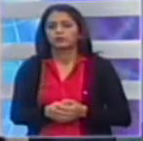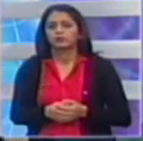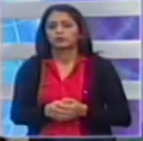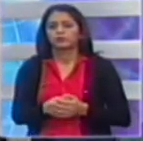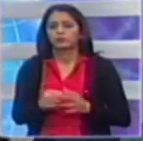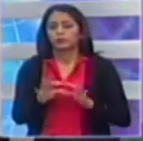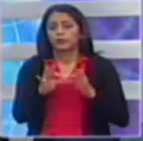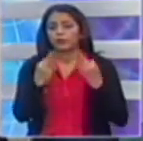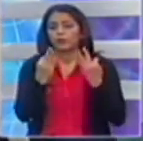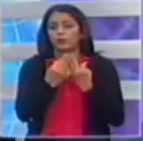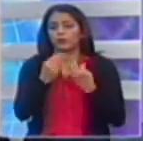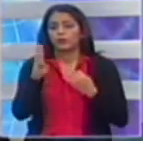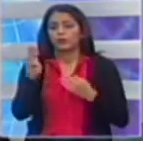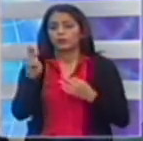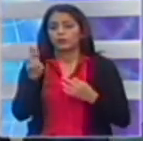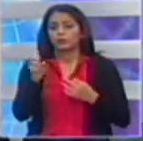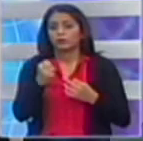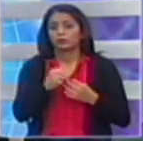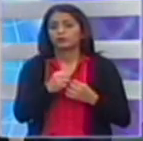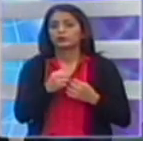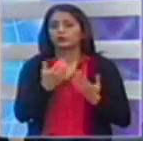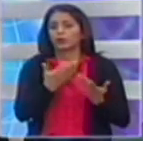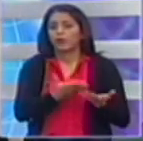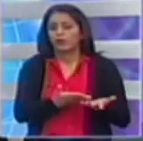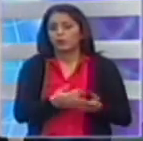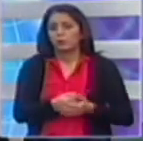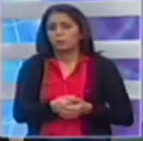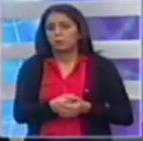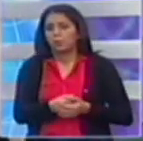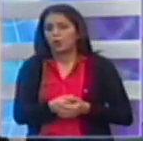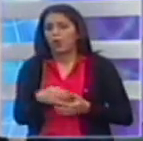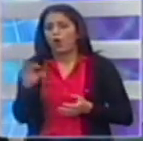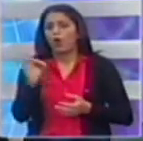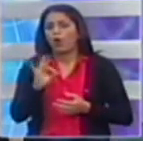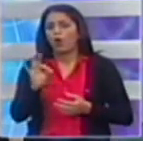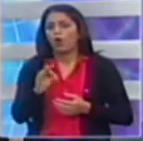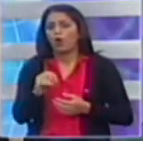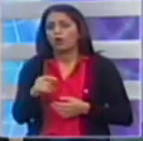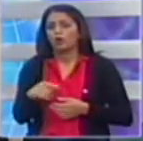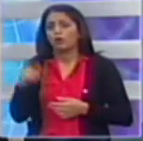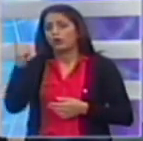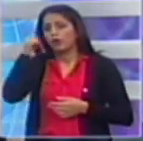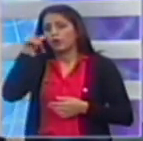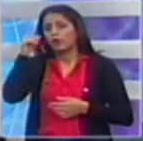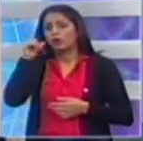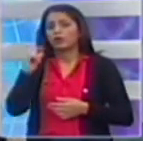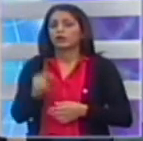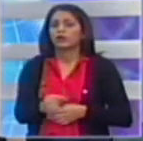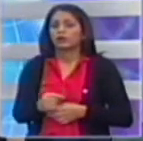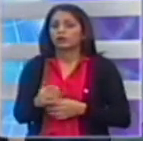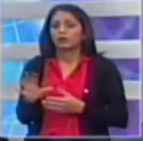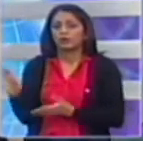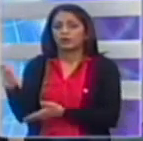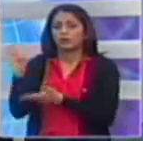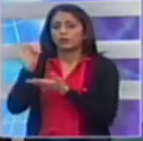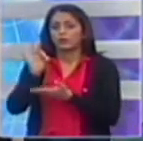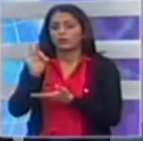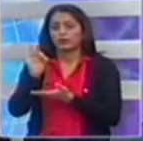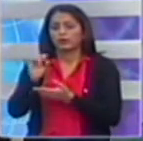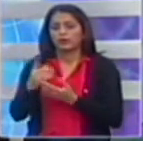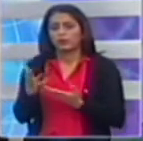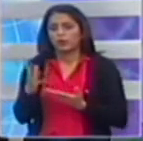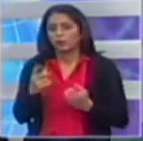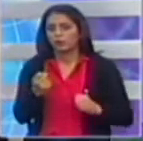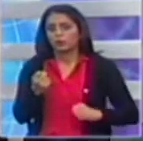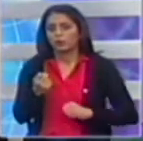señores Bush dentro del sector republicano, el líder de la Cámara de Representantes, el señor Paul Ryan, que ya no tuvo el auspicio del